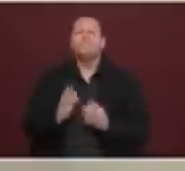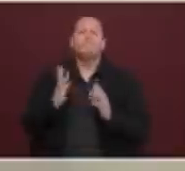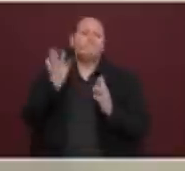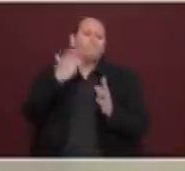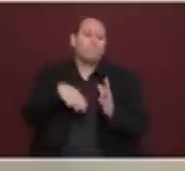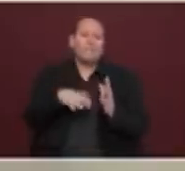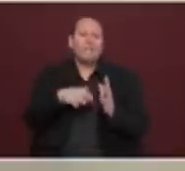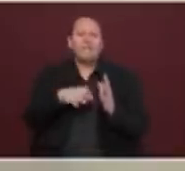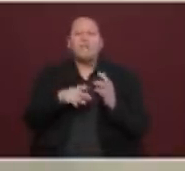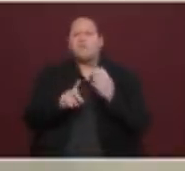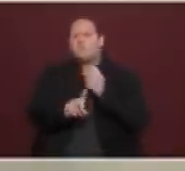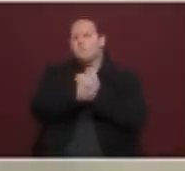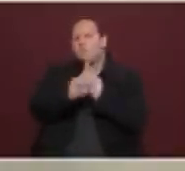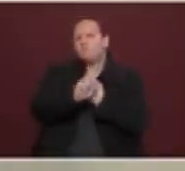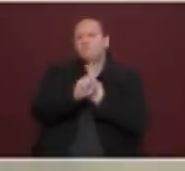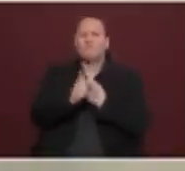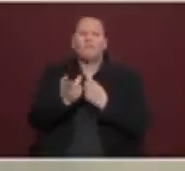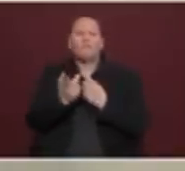delictiva